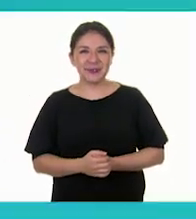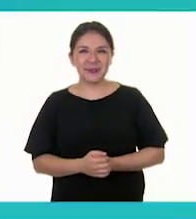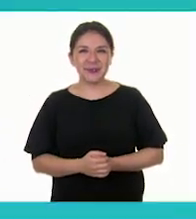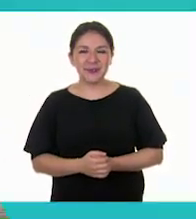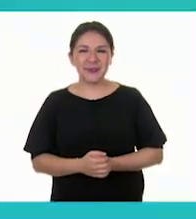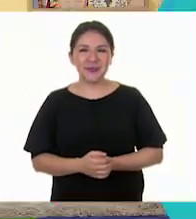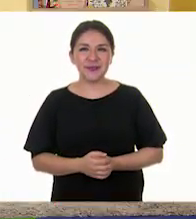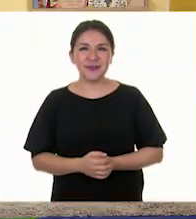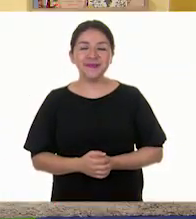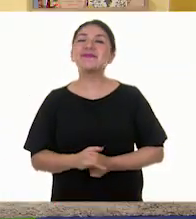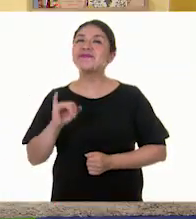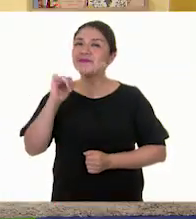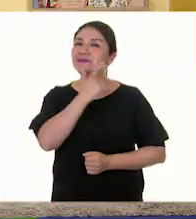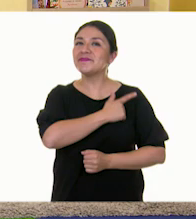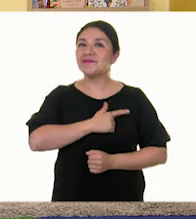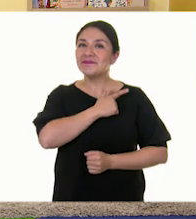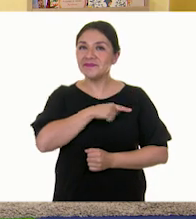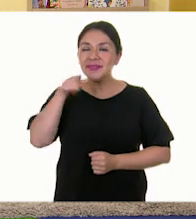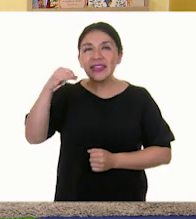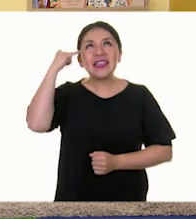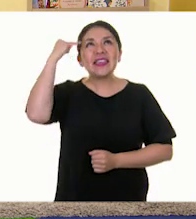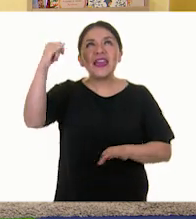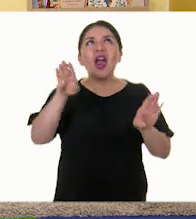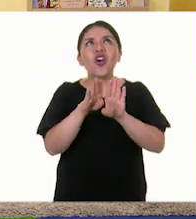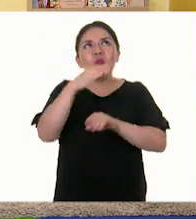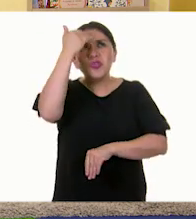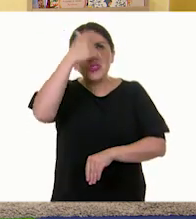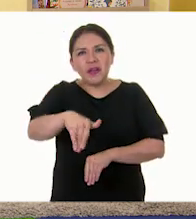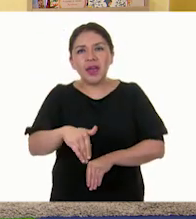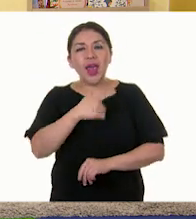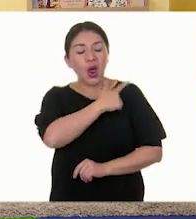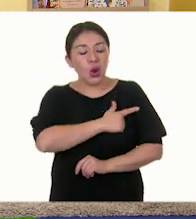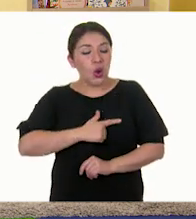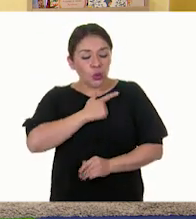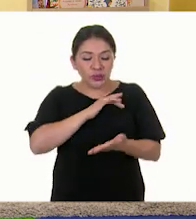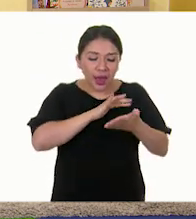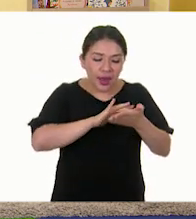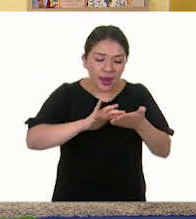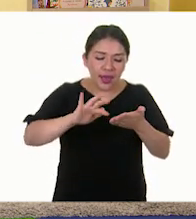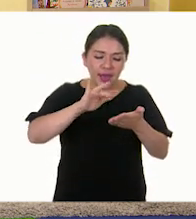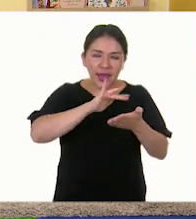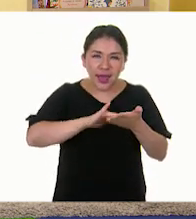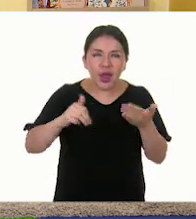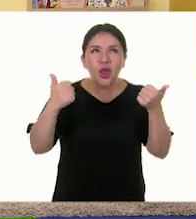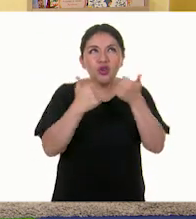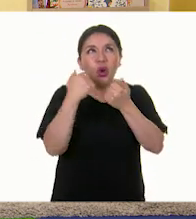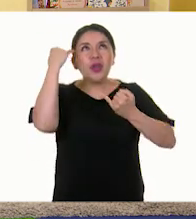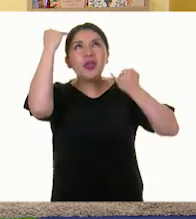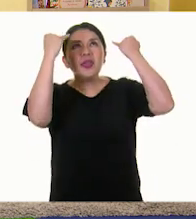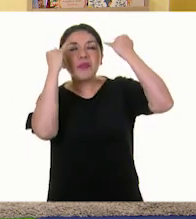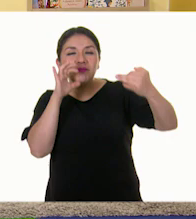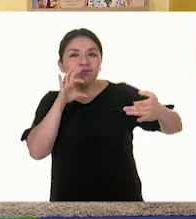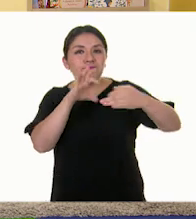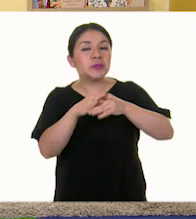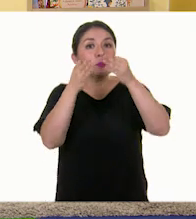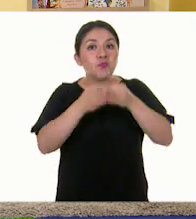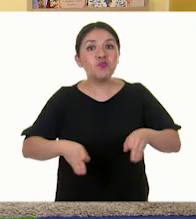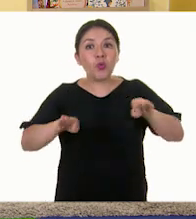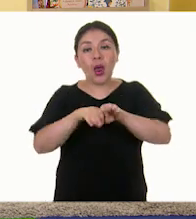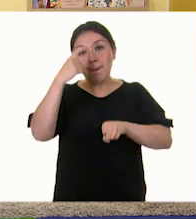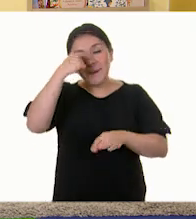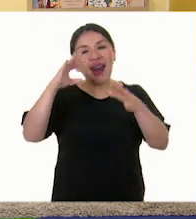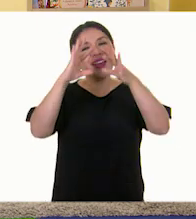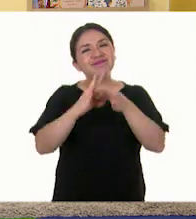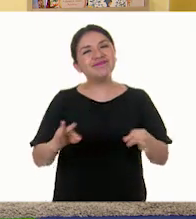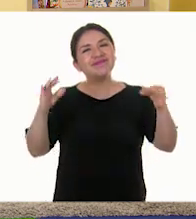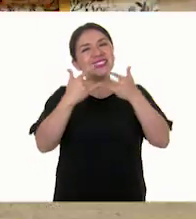Terminamos. Me gustó mucho la idea de saber que el gozo en la lectura y la imaginación son esenciales en el arte de